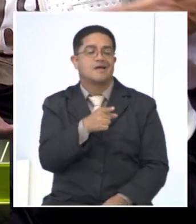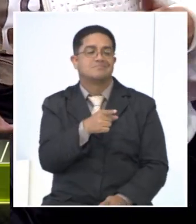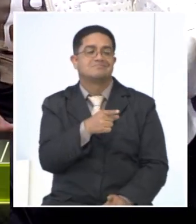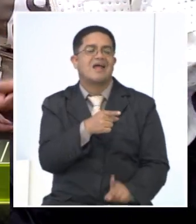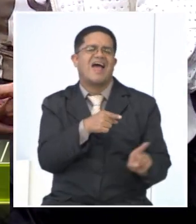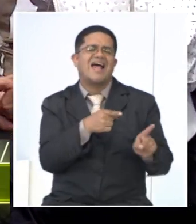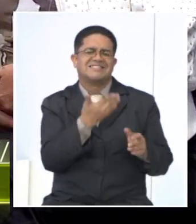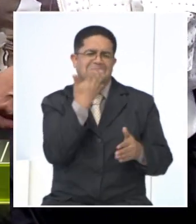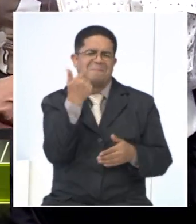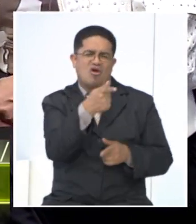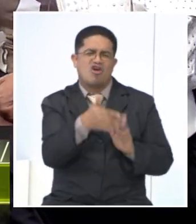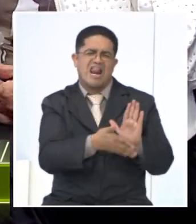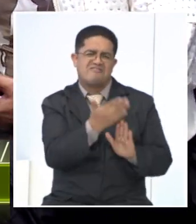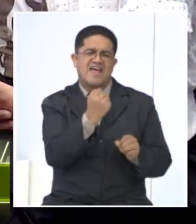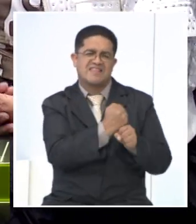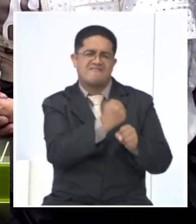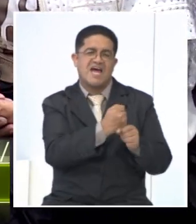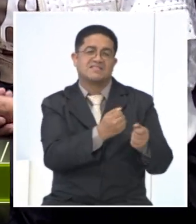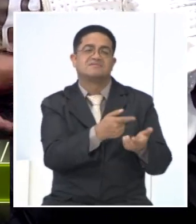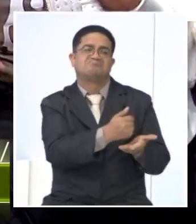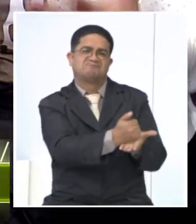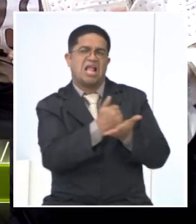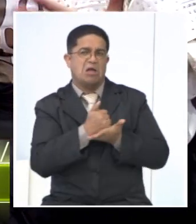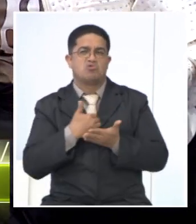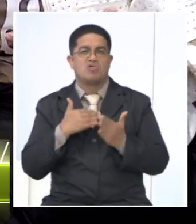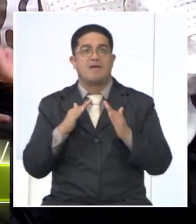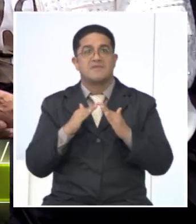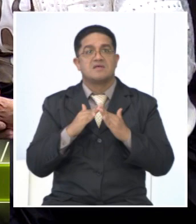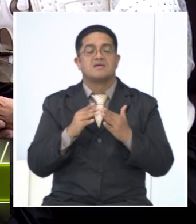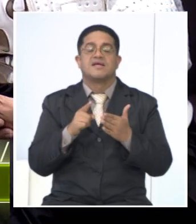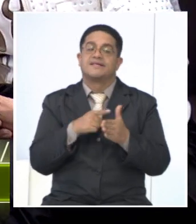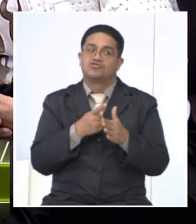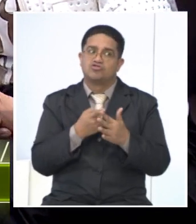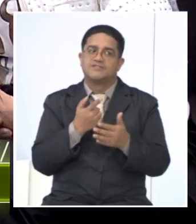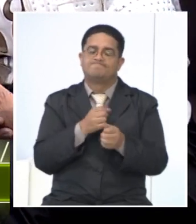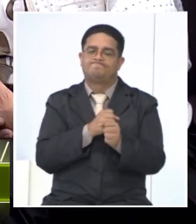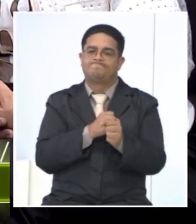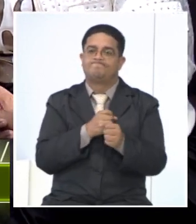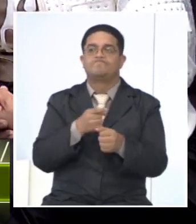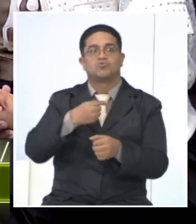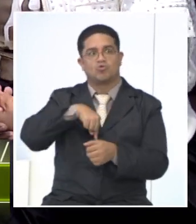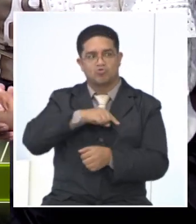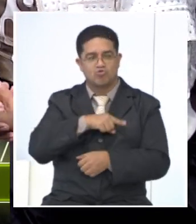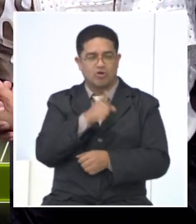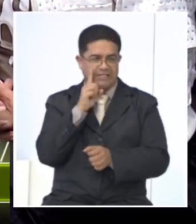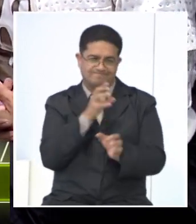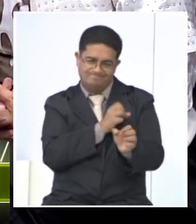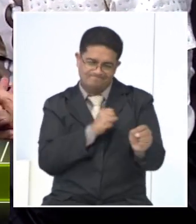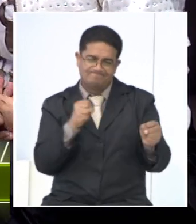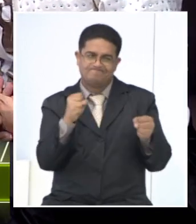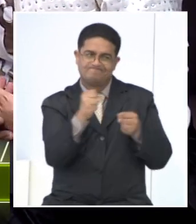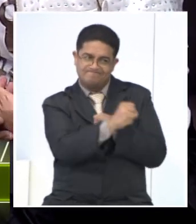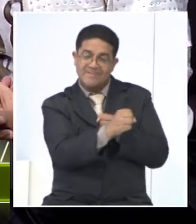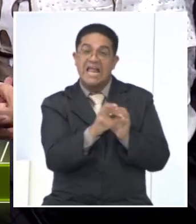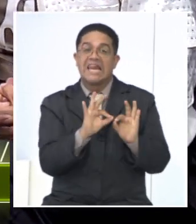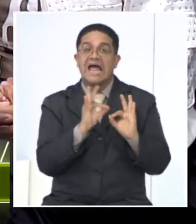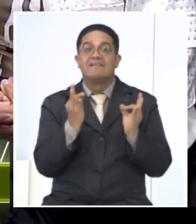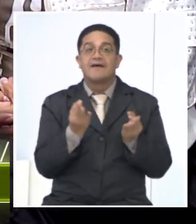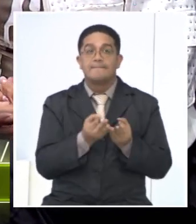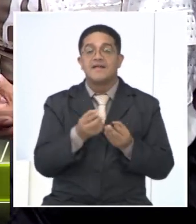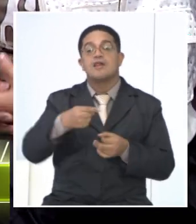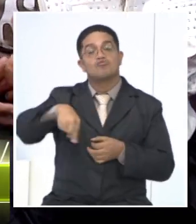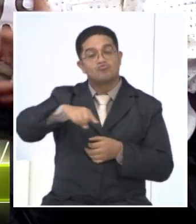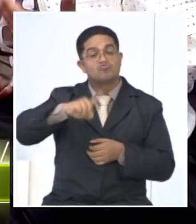en cualquier cosa, pero que ayude. Entonces, pongámonos de parte de esas familias y nosotros también tenemos